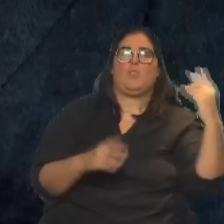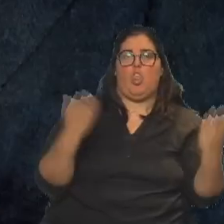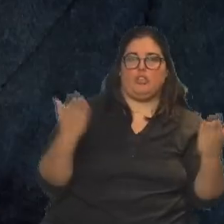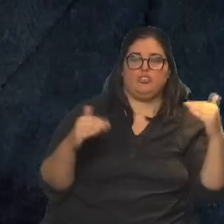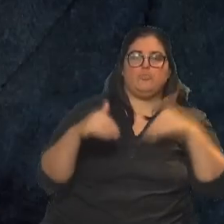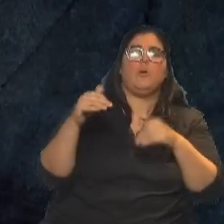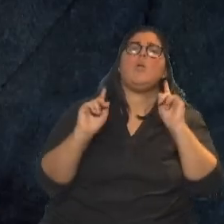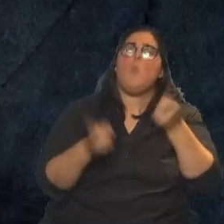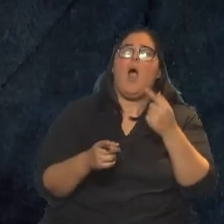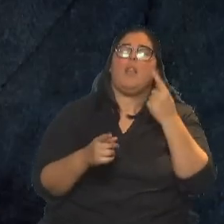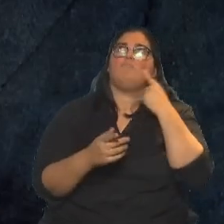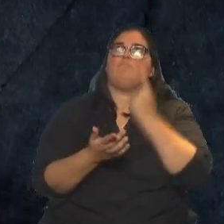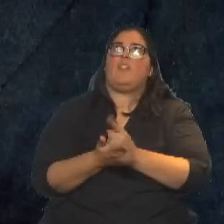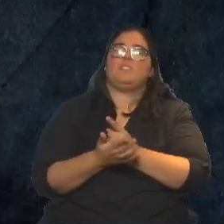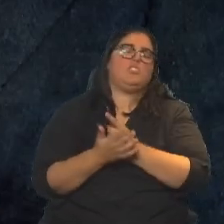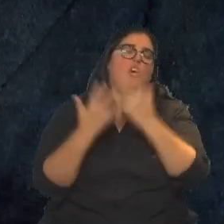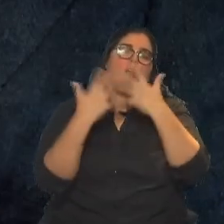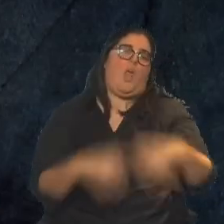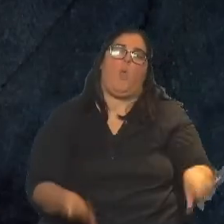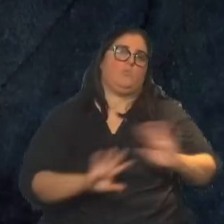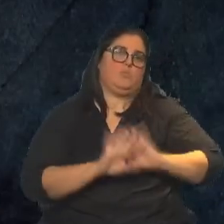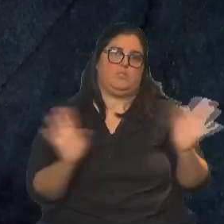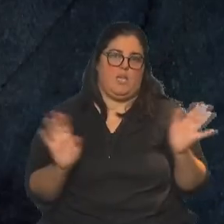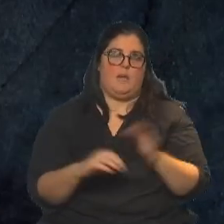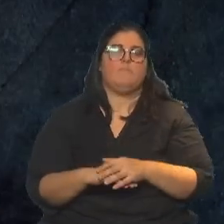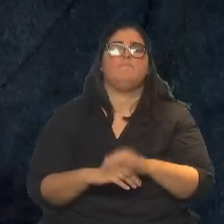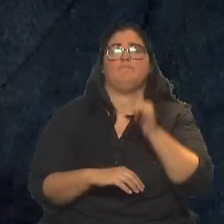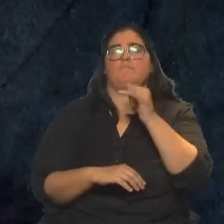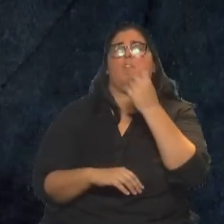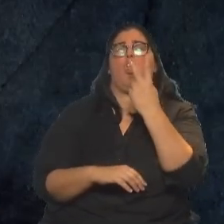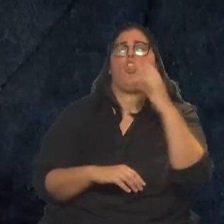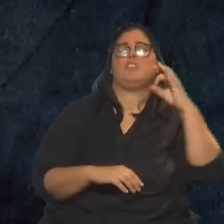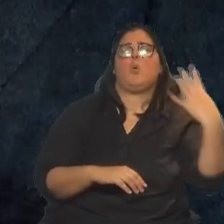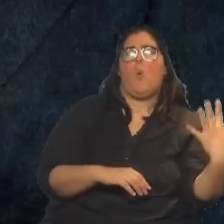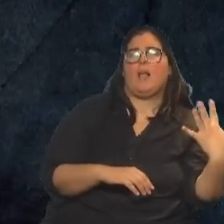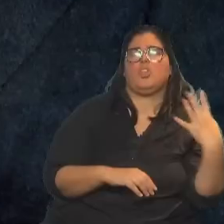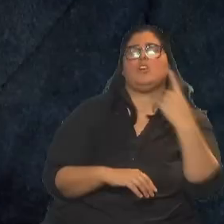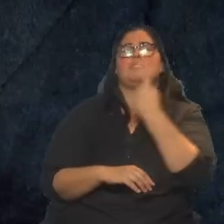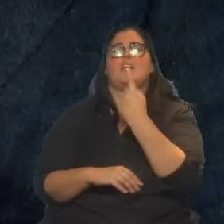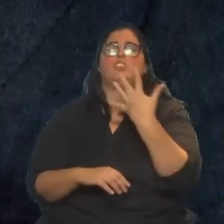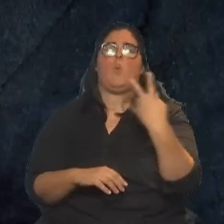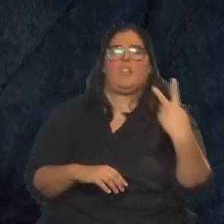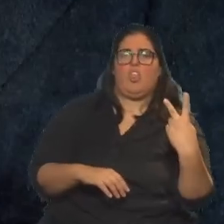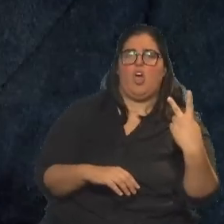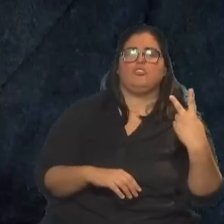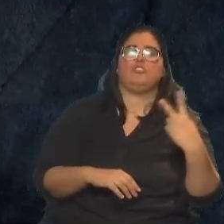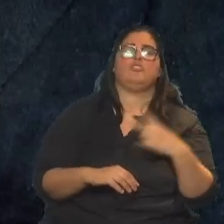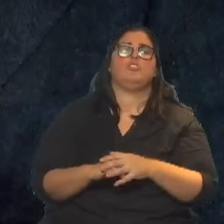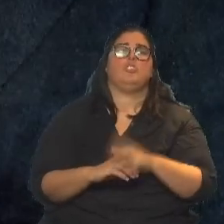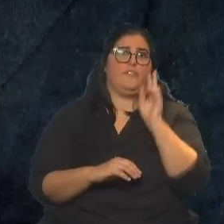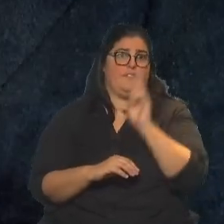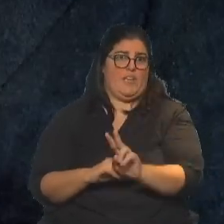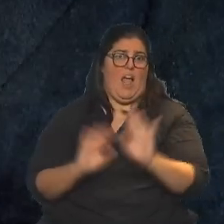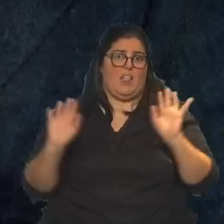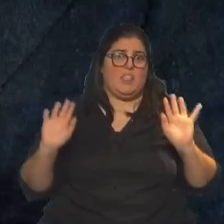derrota casi segura en segunda instancia. 204, 152, bueno, 208, 140. Fíjate, Estamos en una